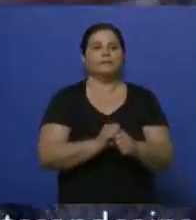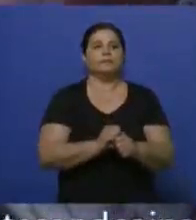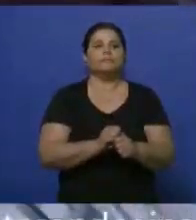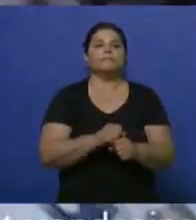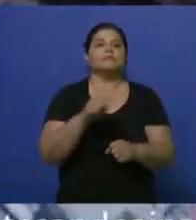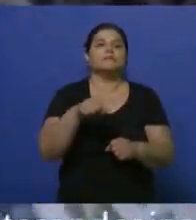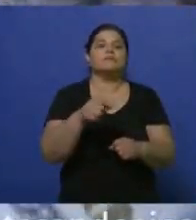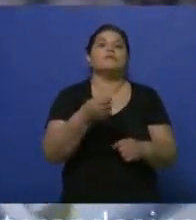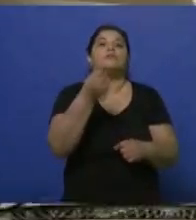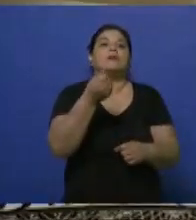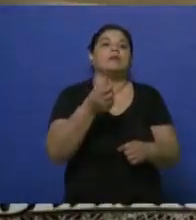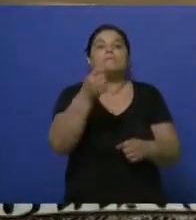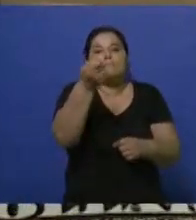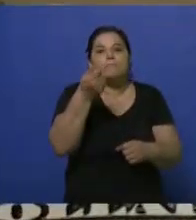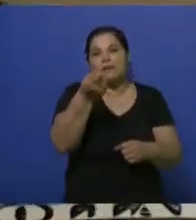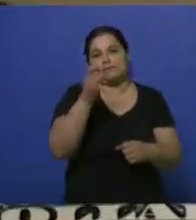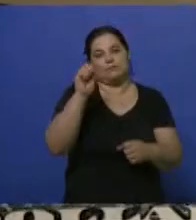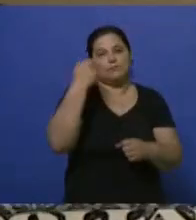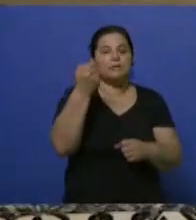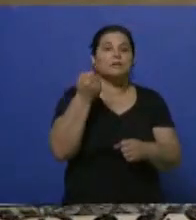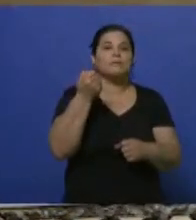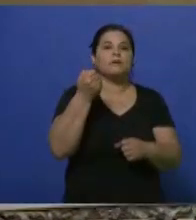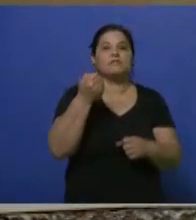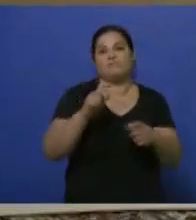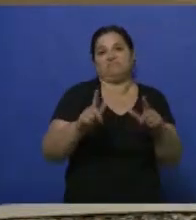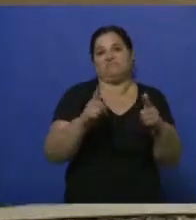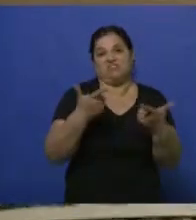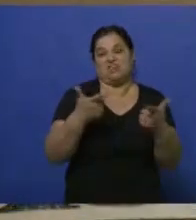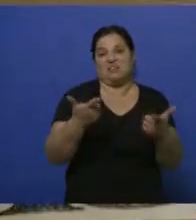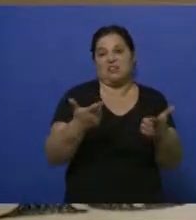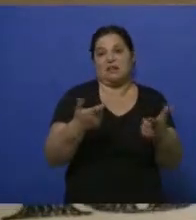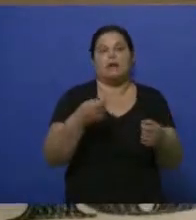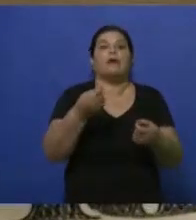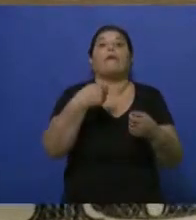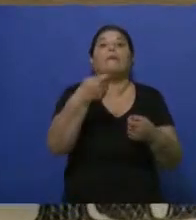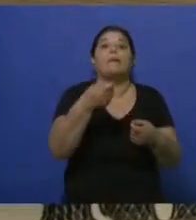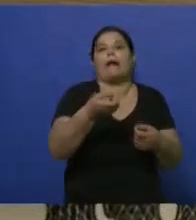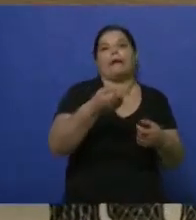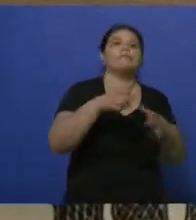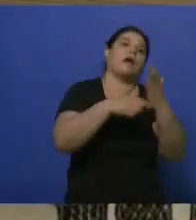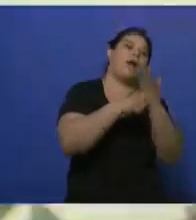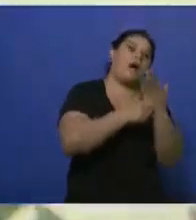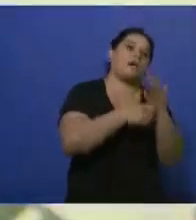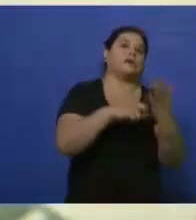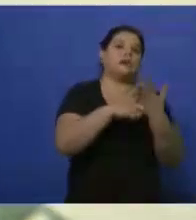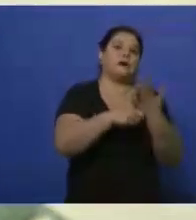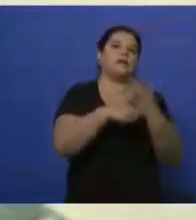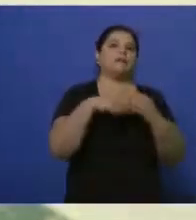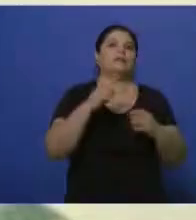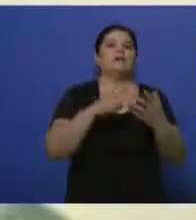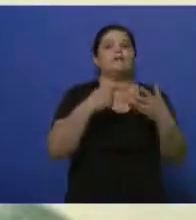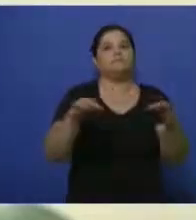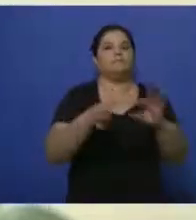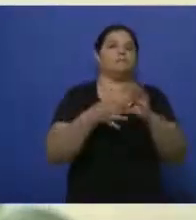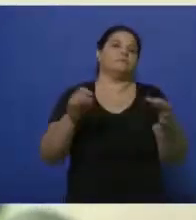claro, si la gente no tiene pesos, tampoco puede comprar carne, fideos, etcétera, etcétera. Pero en realidad está claro que Duhovne también lo había planteado, decía, vamos a secar la plaza de